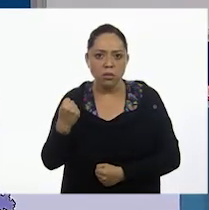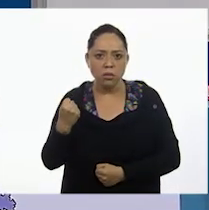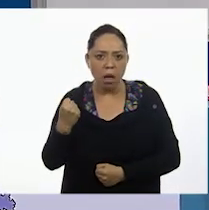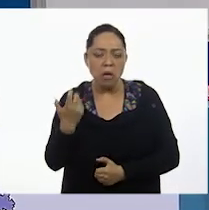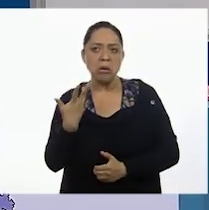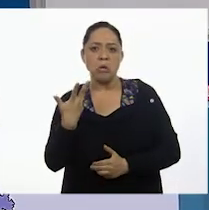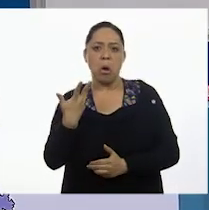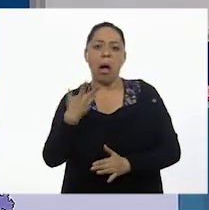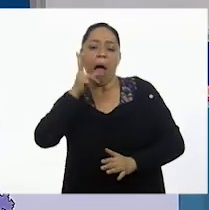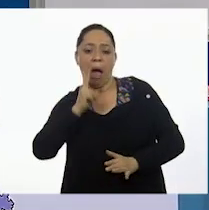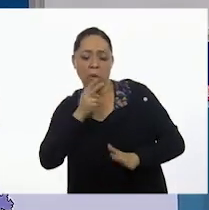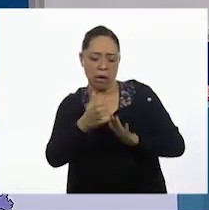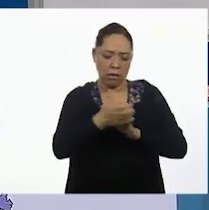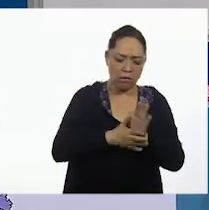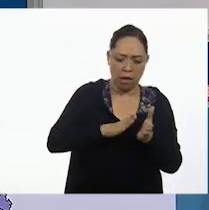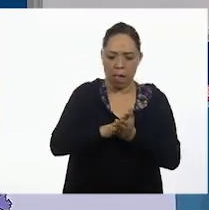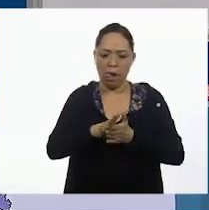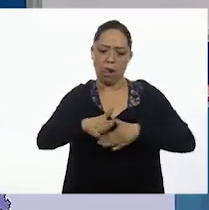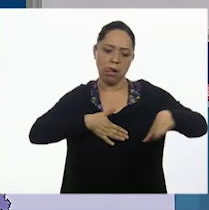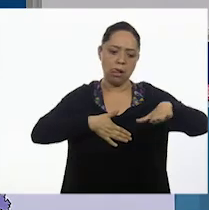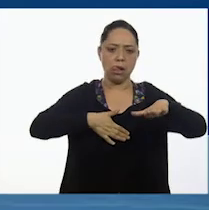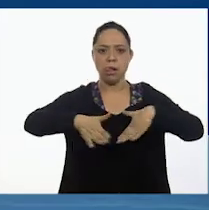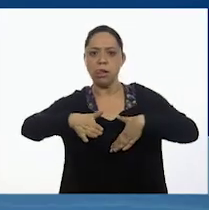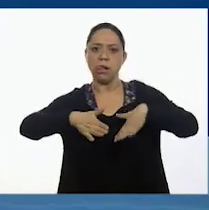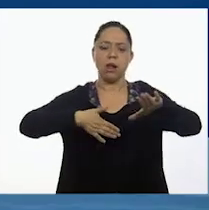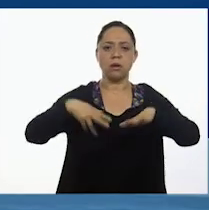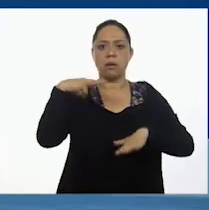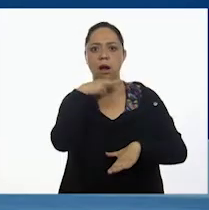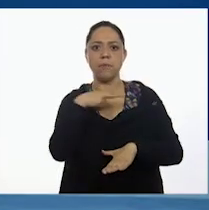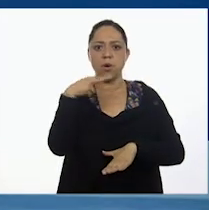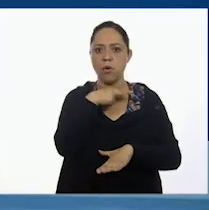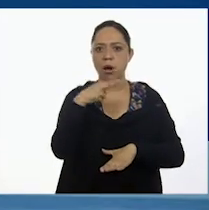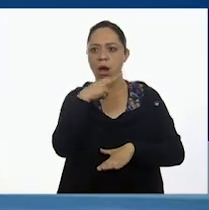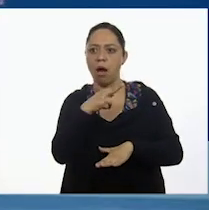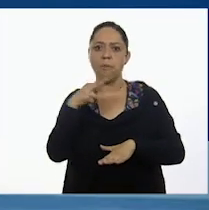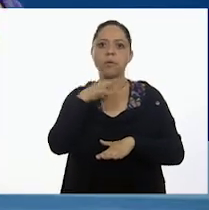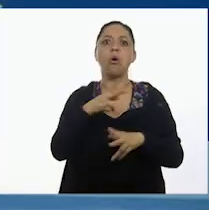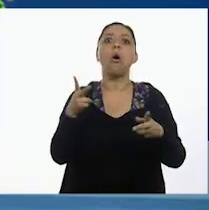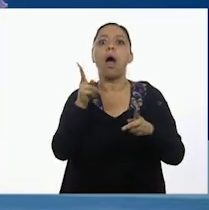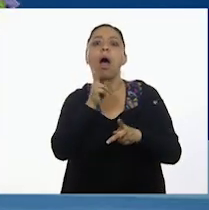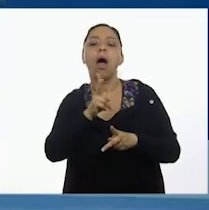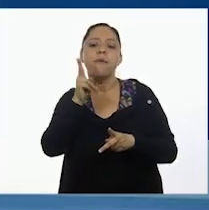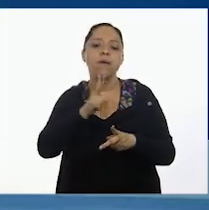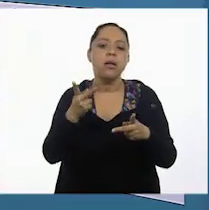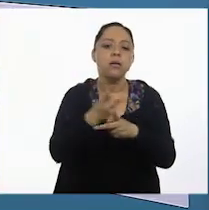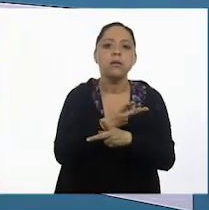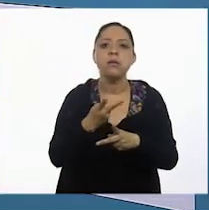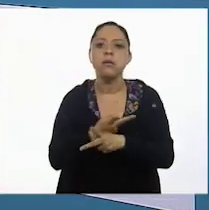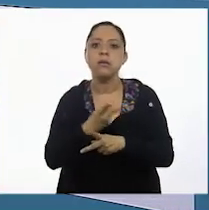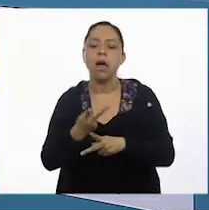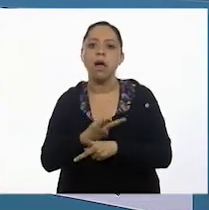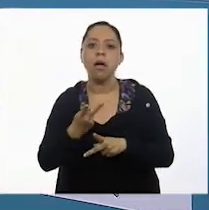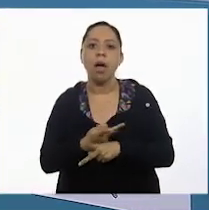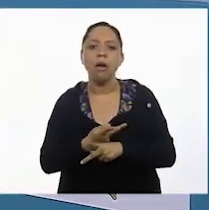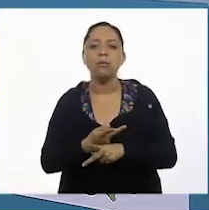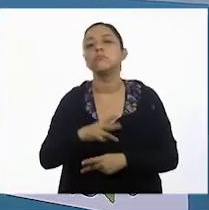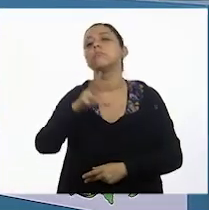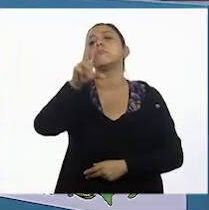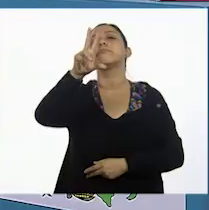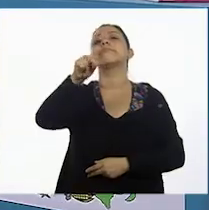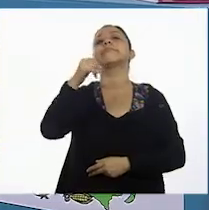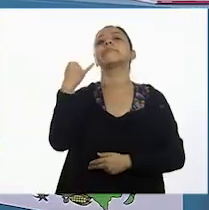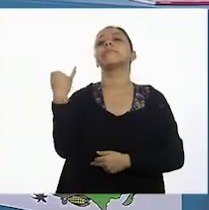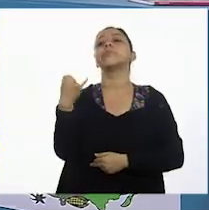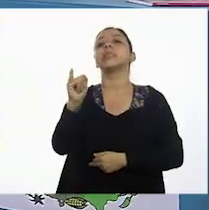me acomodé las chanclas y caminé rápido, rápido, rápido para ver lo que era. Y nada que, se me había olvidado cerrar la ventana y